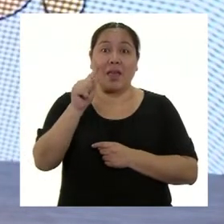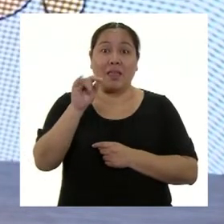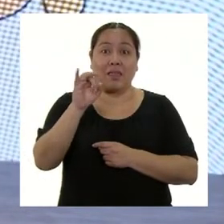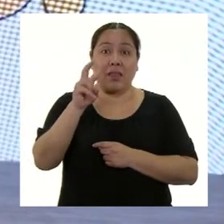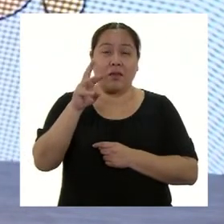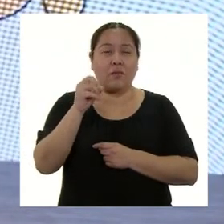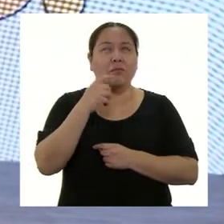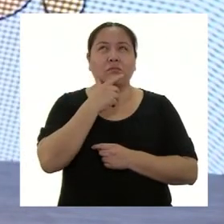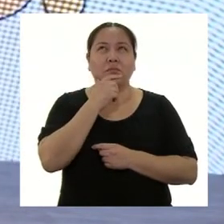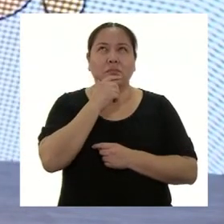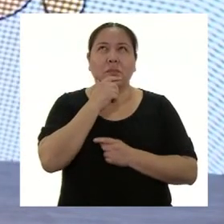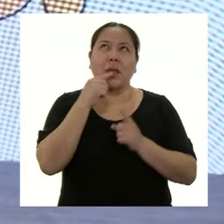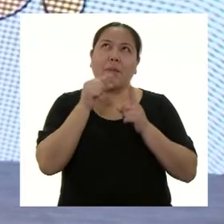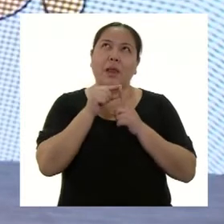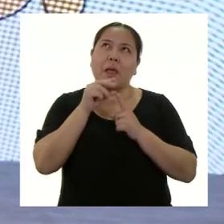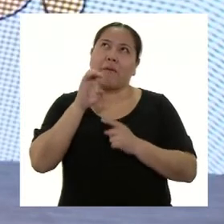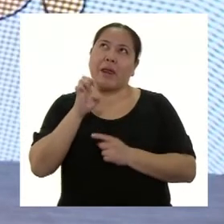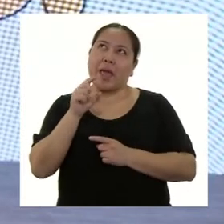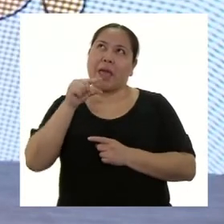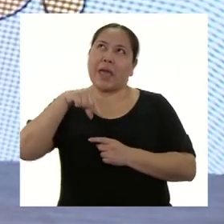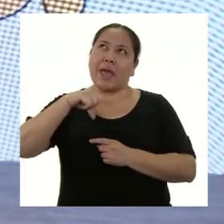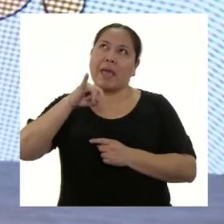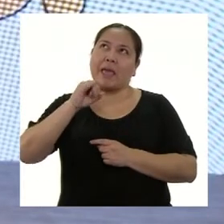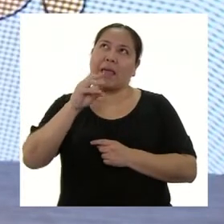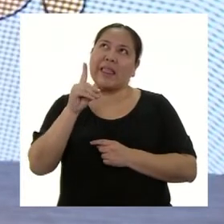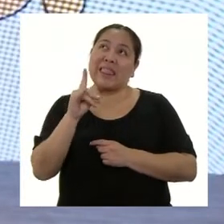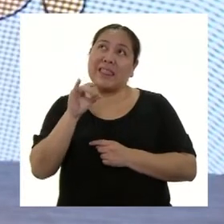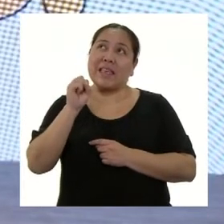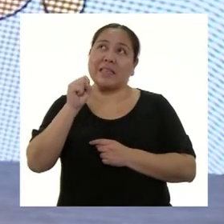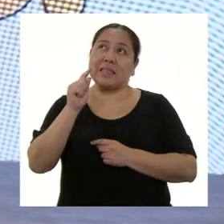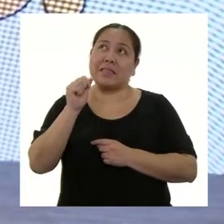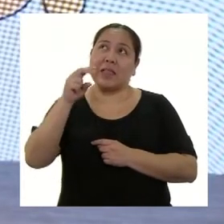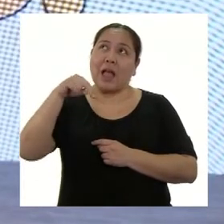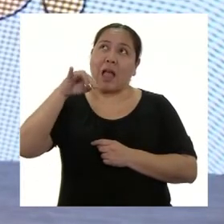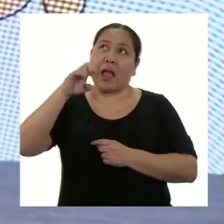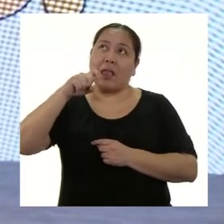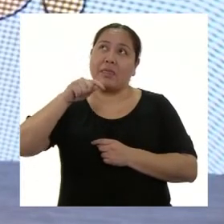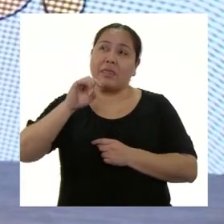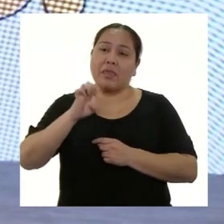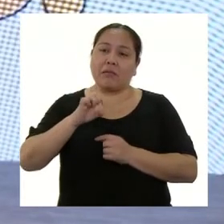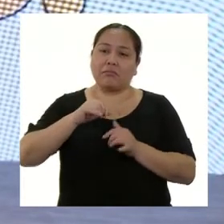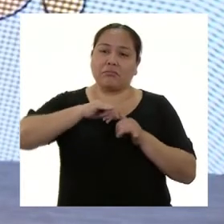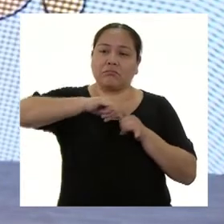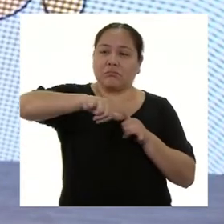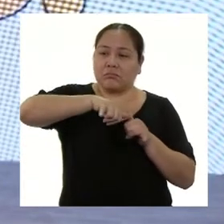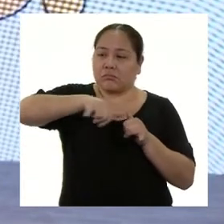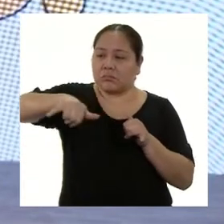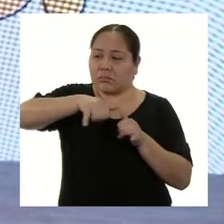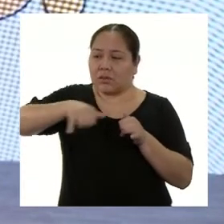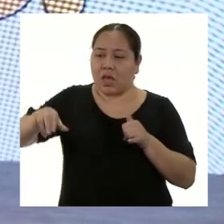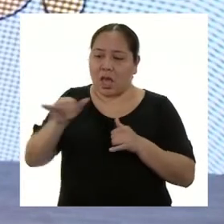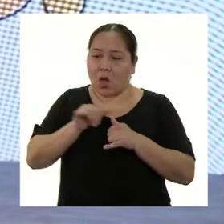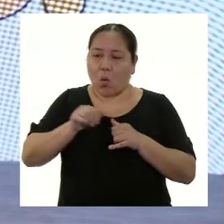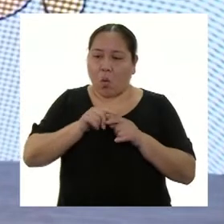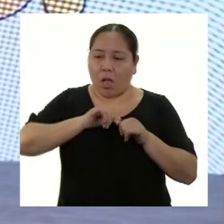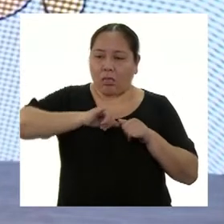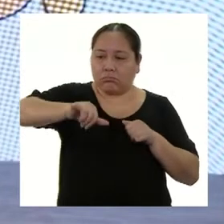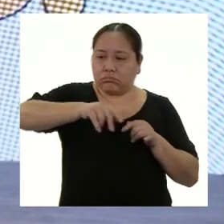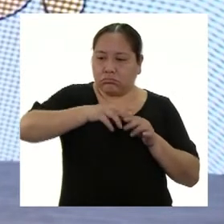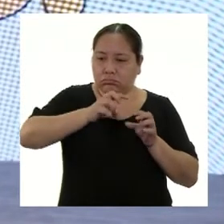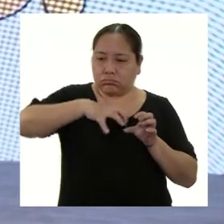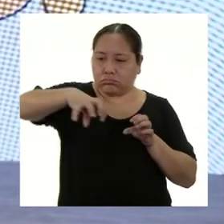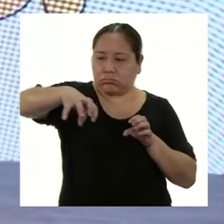palabra equidistante tenía relación con la igualdad de distancia. O sea, un objeto está a la misma distancia de dos o más